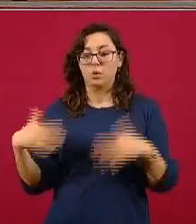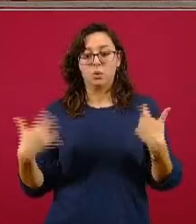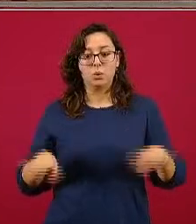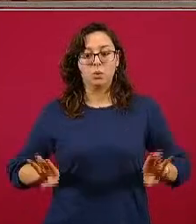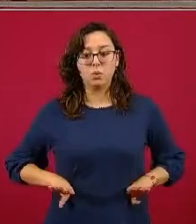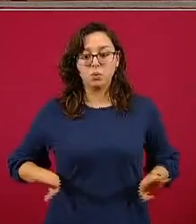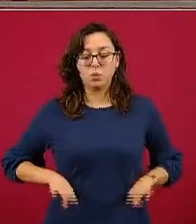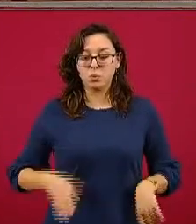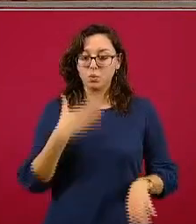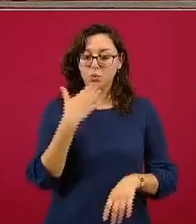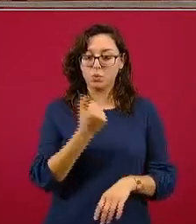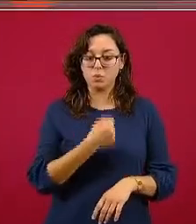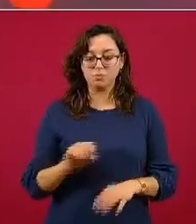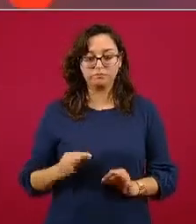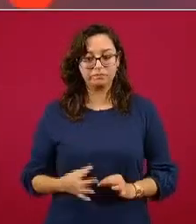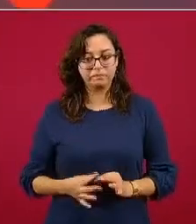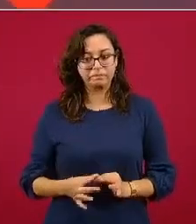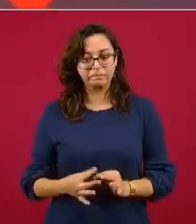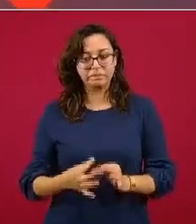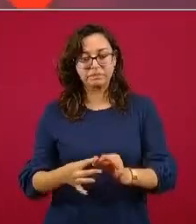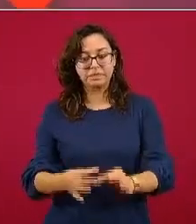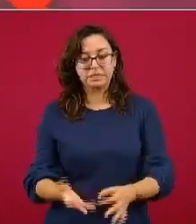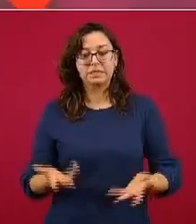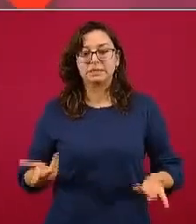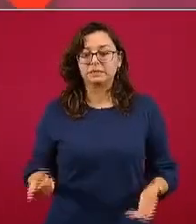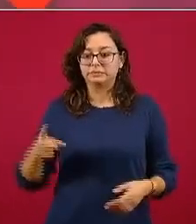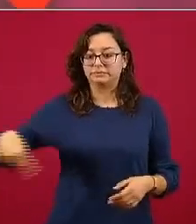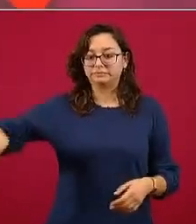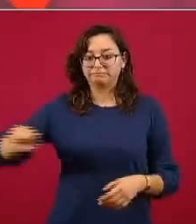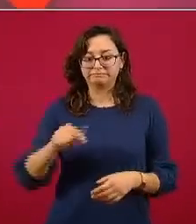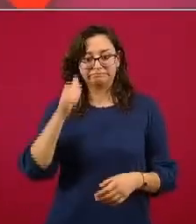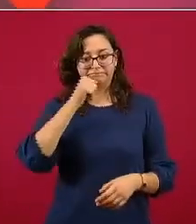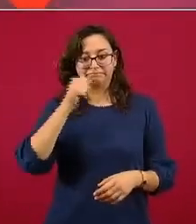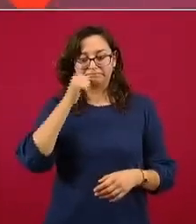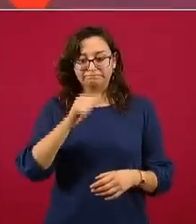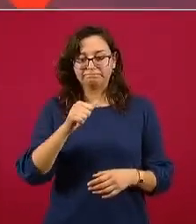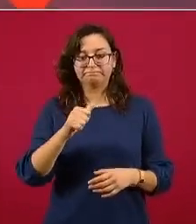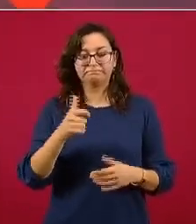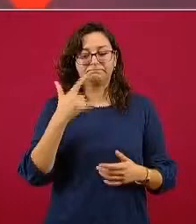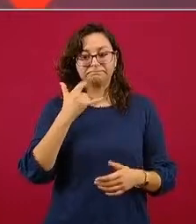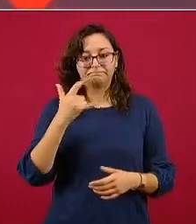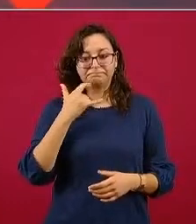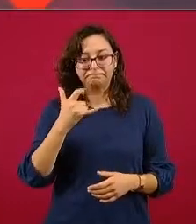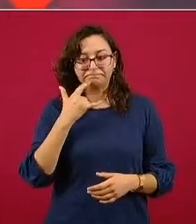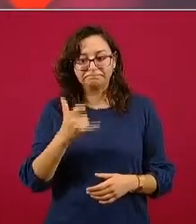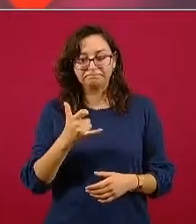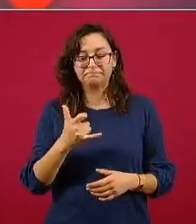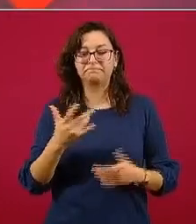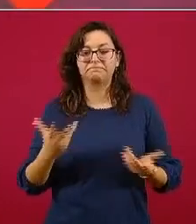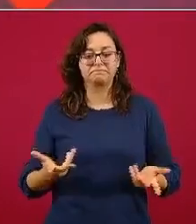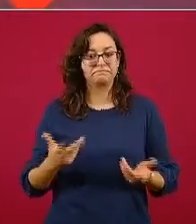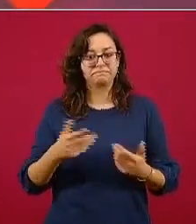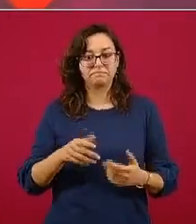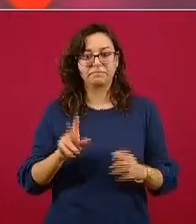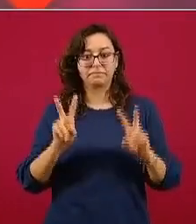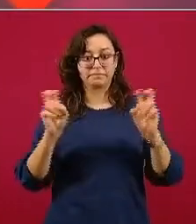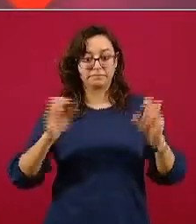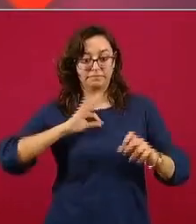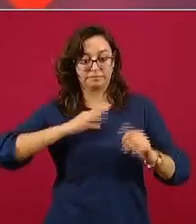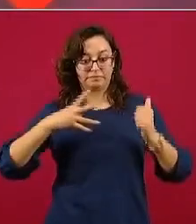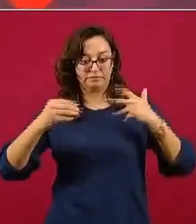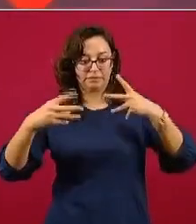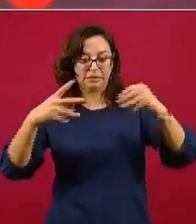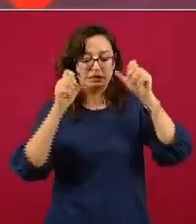muy comprometidos, que además están en el frente de la acción de la respuesta a la epidemia de COVID-19 en